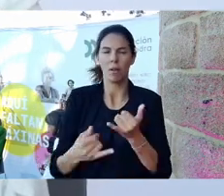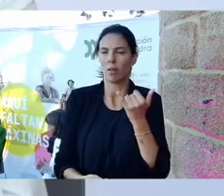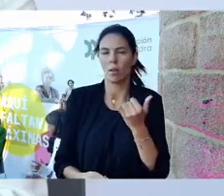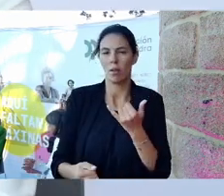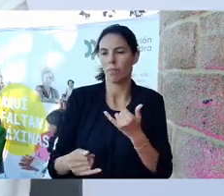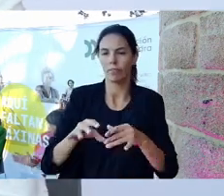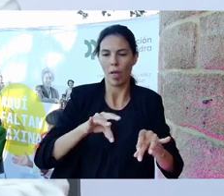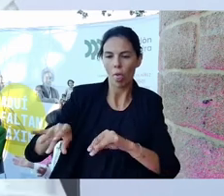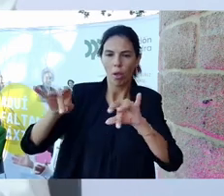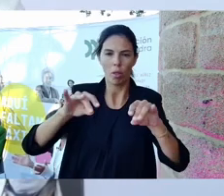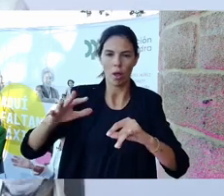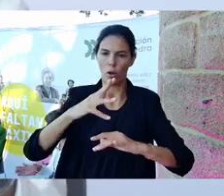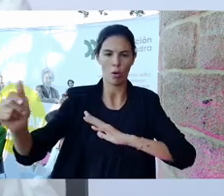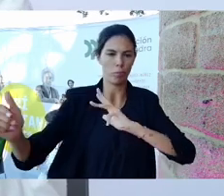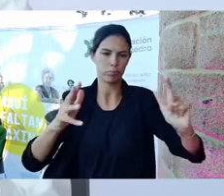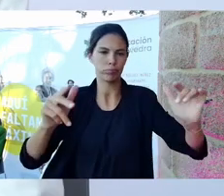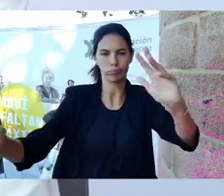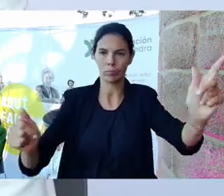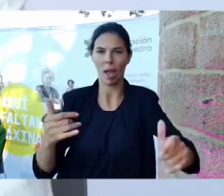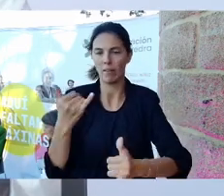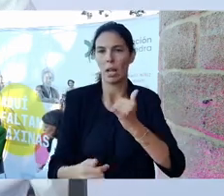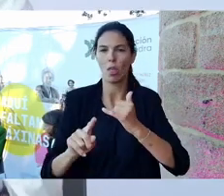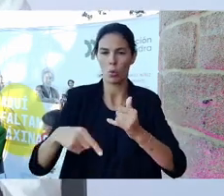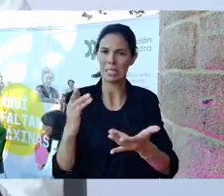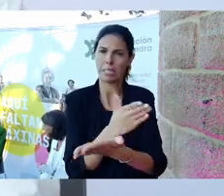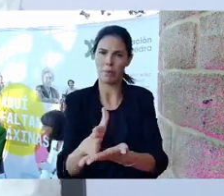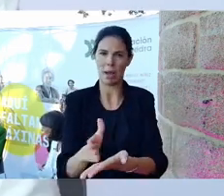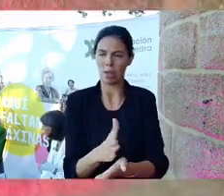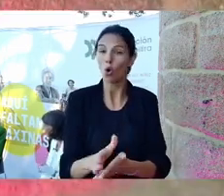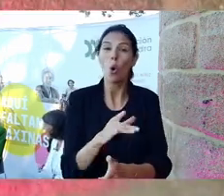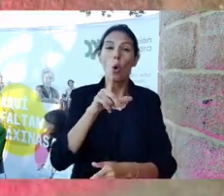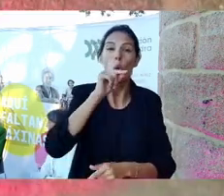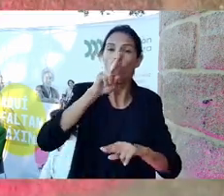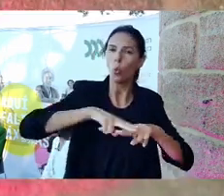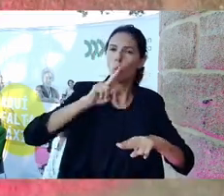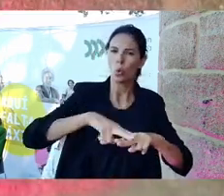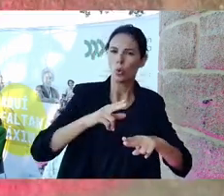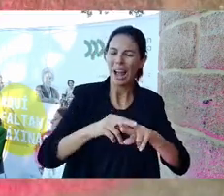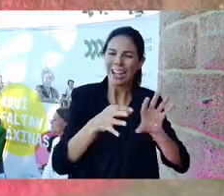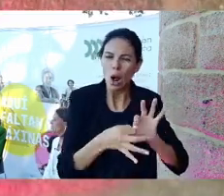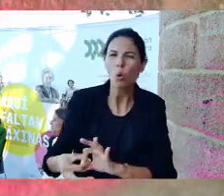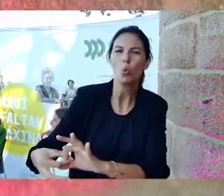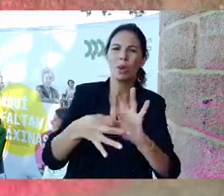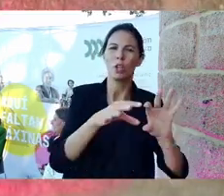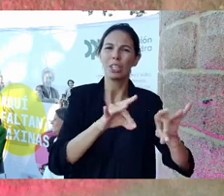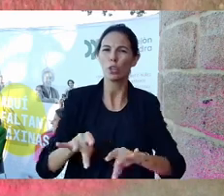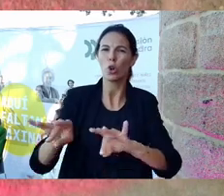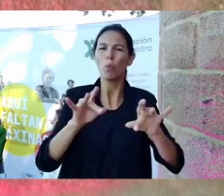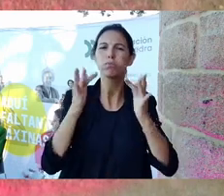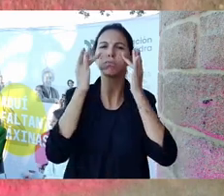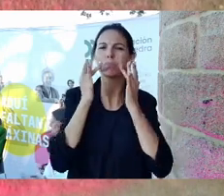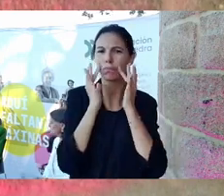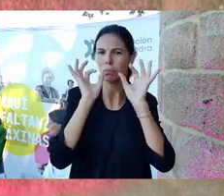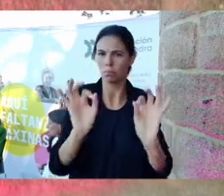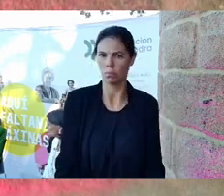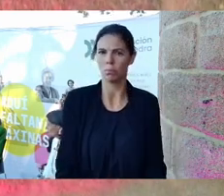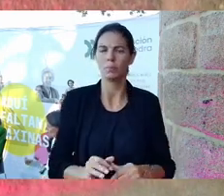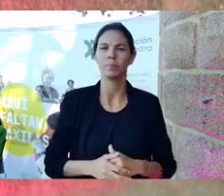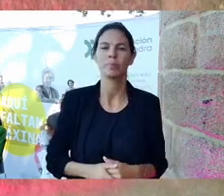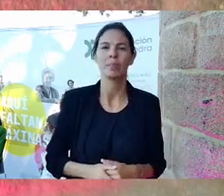celebrado emperador. Exacto. Se dejó arrebatar varios condados y luego dividió el reino además. Urraca lo mantuvo unido y con el territorio